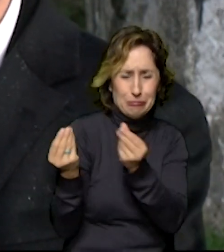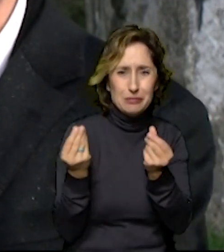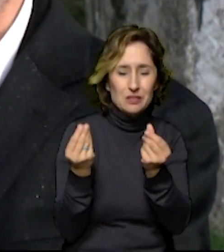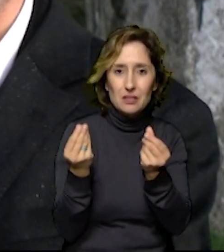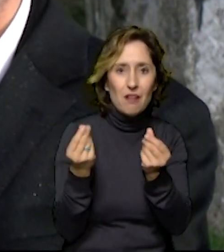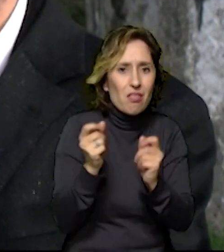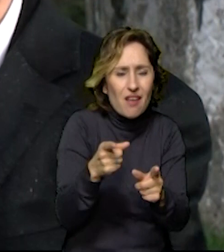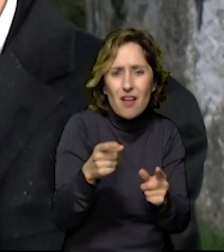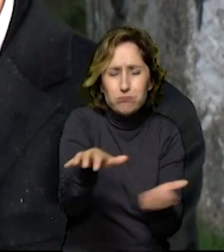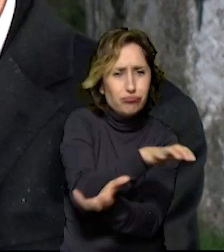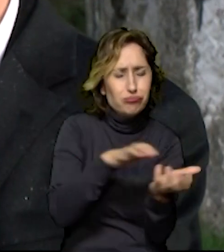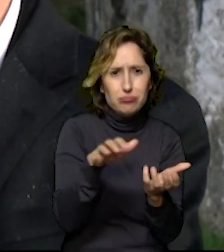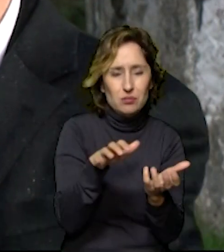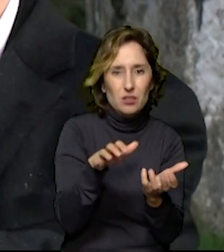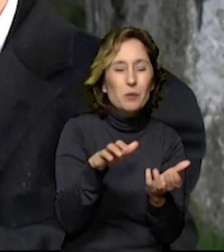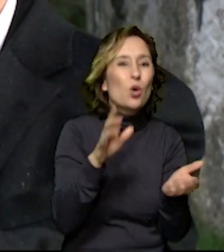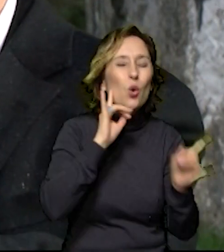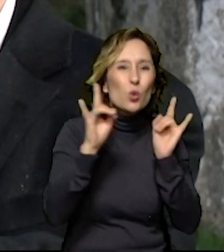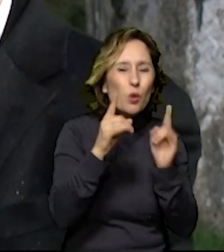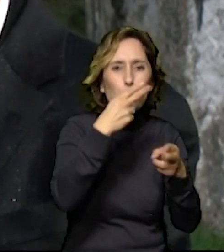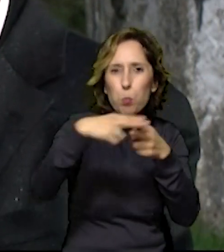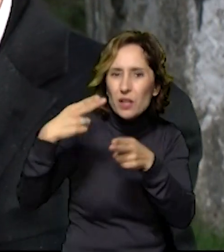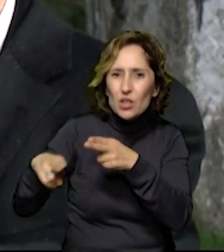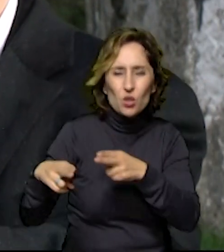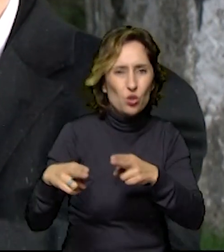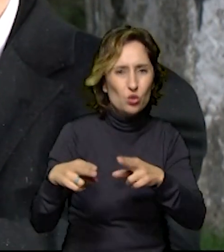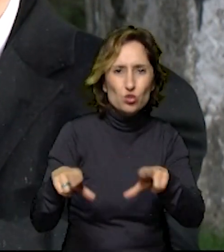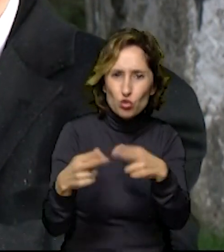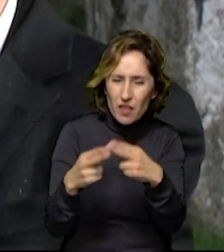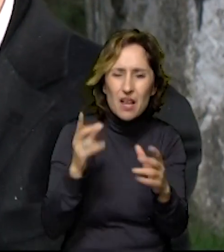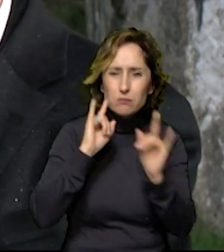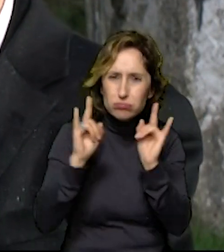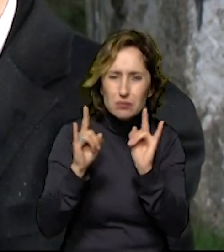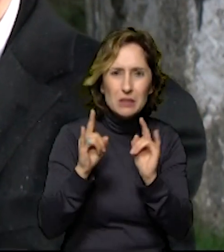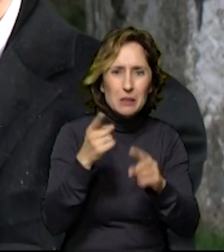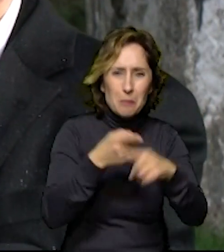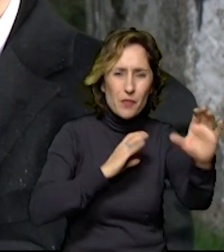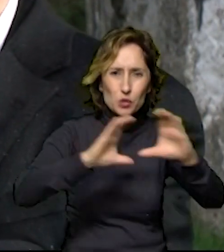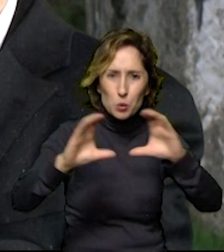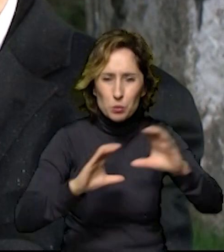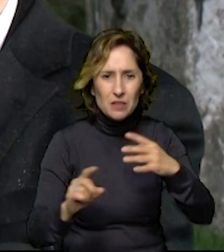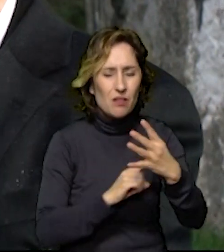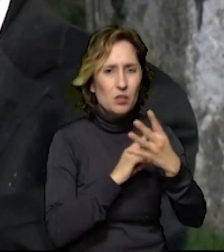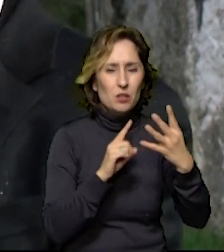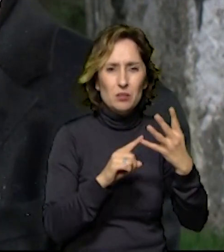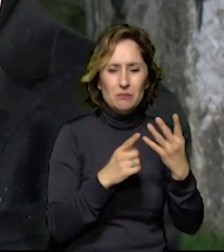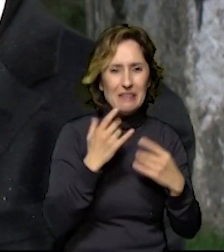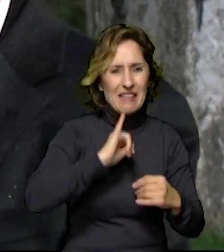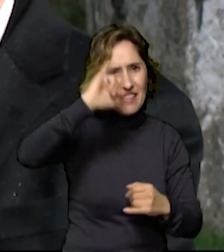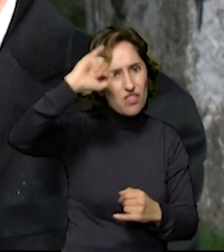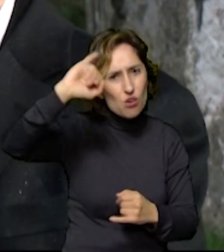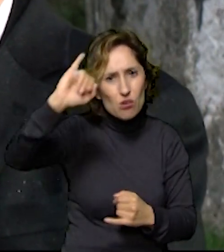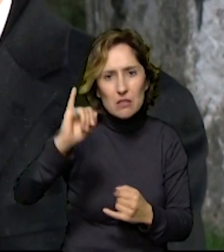genera demasiado ruido, pero ruido político, ruido social, ruido mediático, ruido